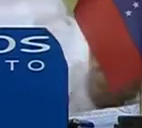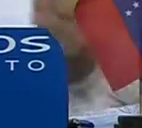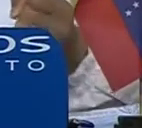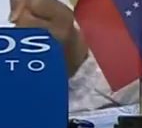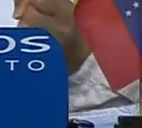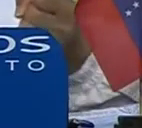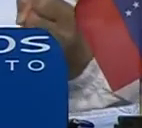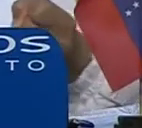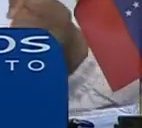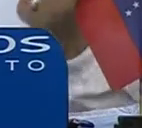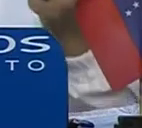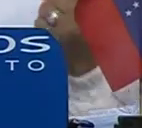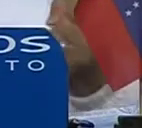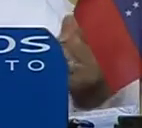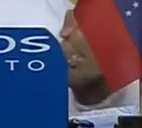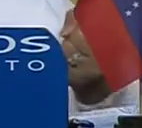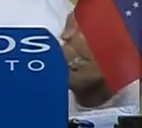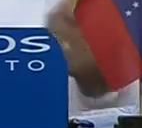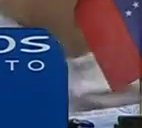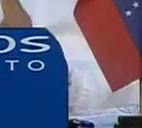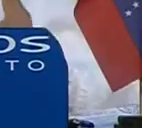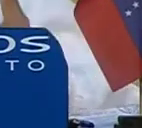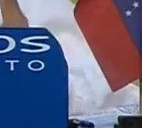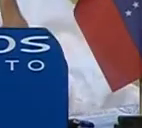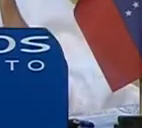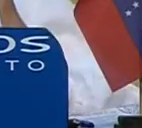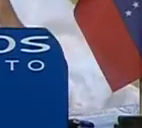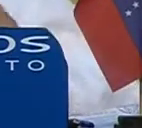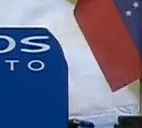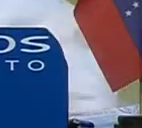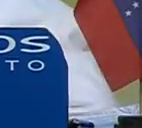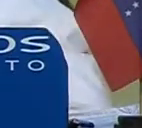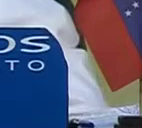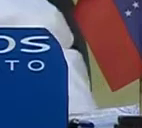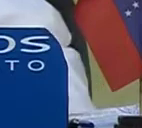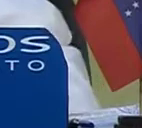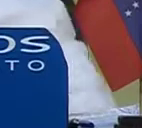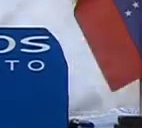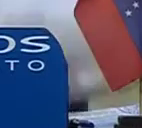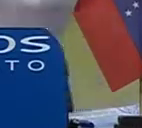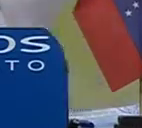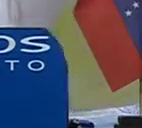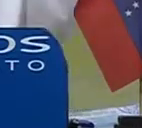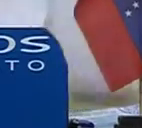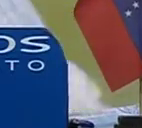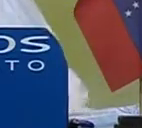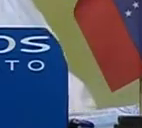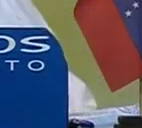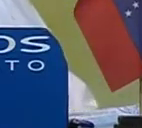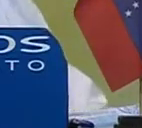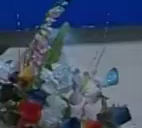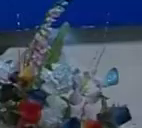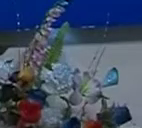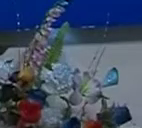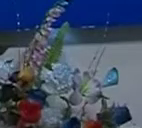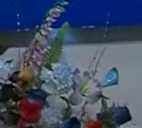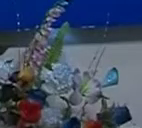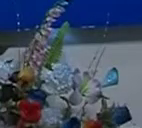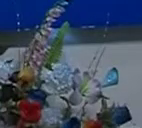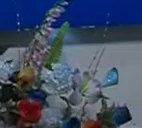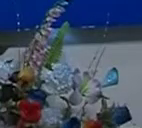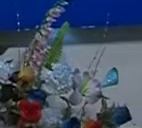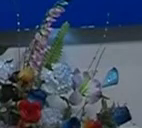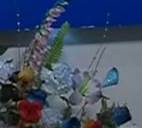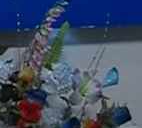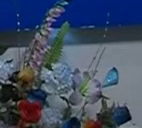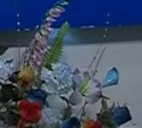El pastor no puede estar sin rienda. Yo tengo rienda, tú tienes rienda, señor, papá. Nosotros tenemos